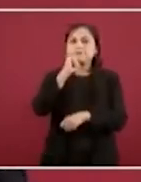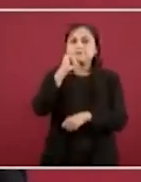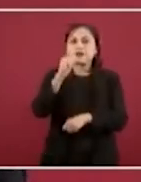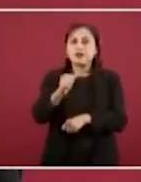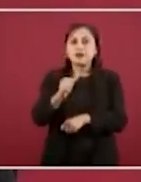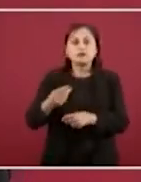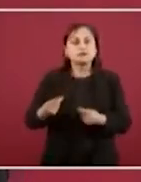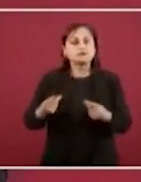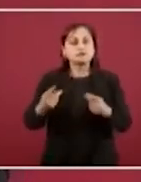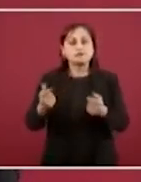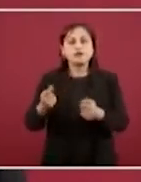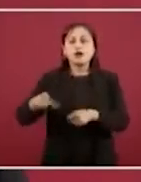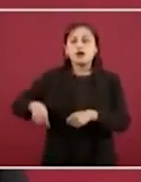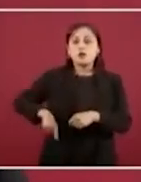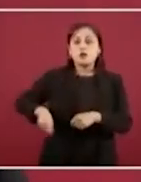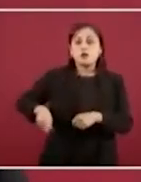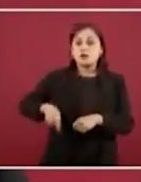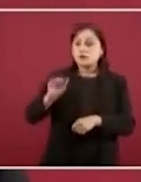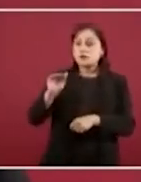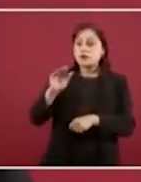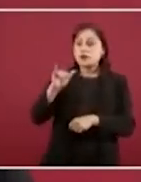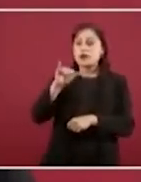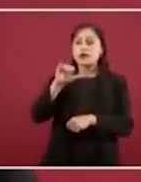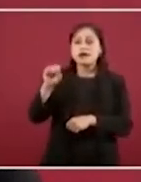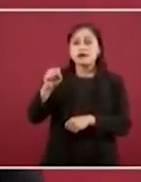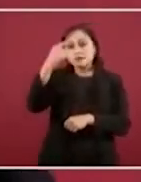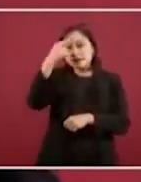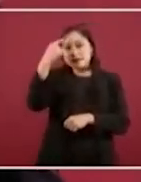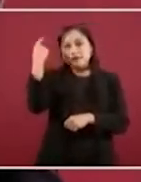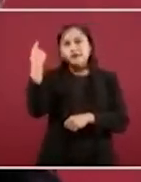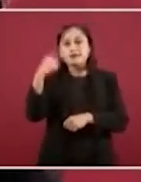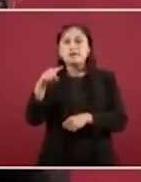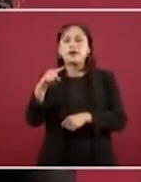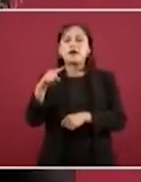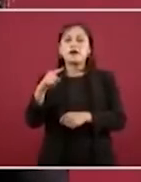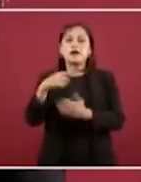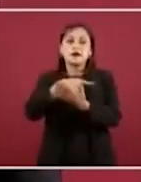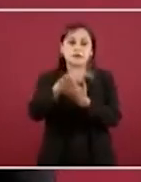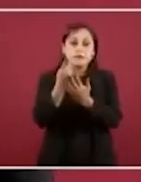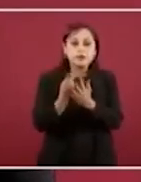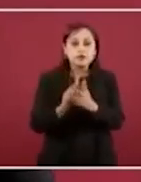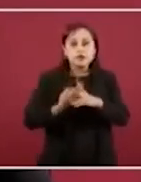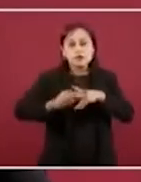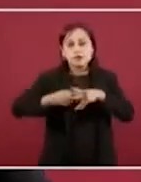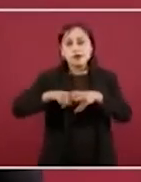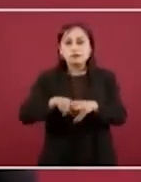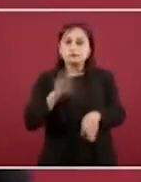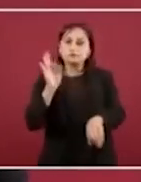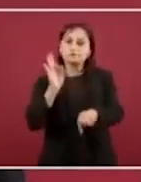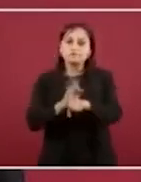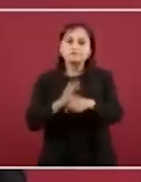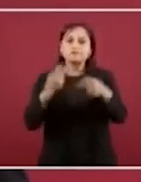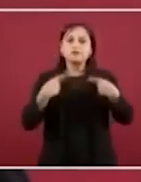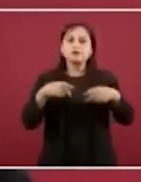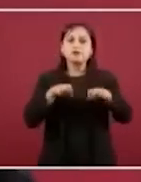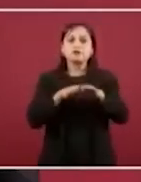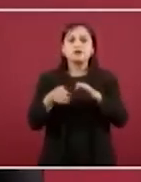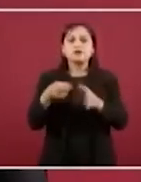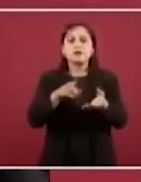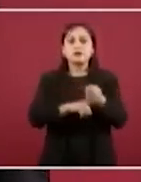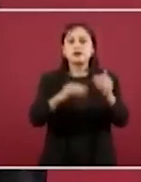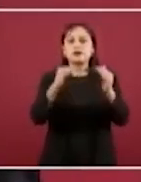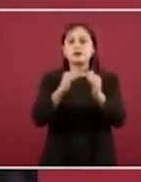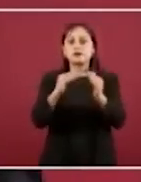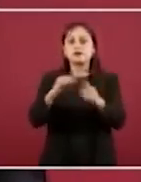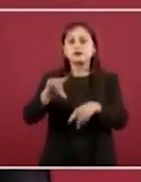IMSS creó el programa piloto para trabajadoras del hogar que luego fue fortalecido por una reforma de la